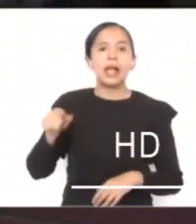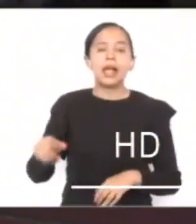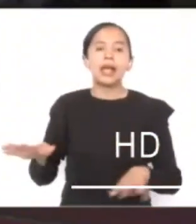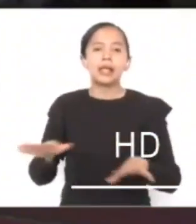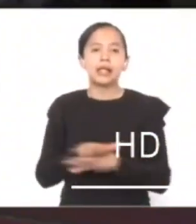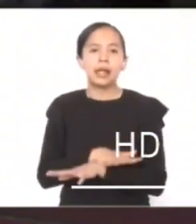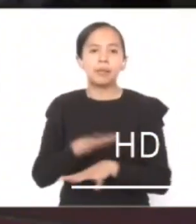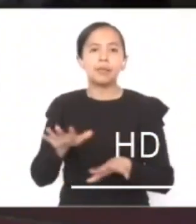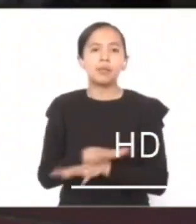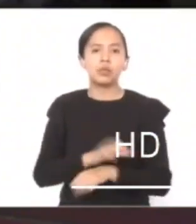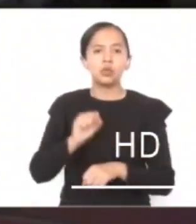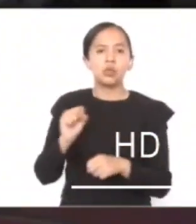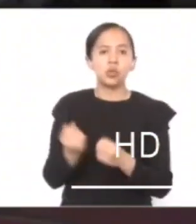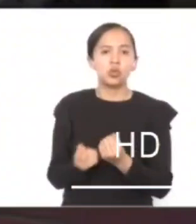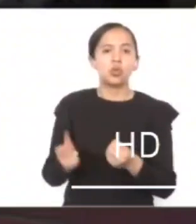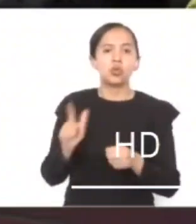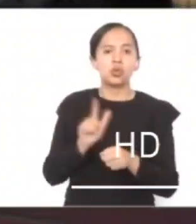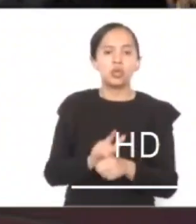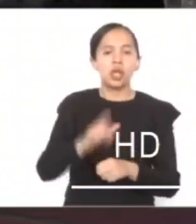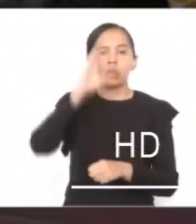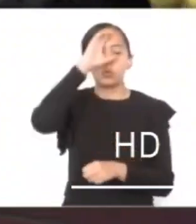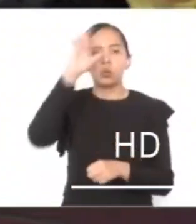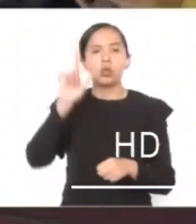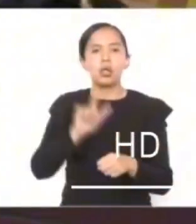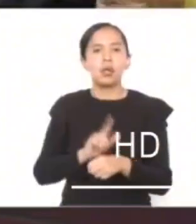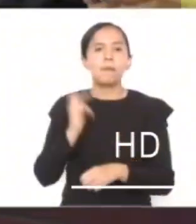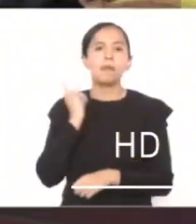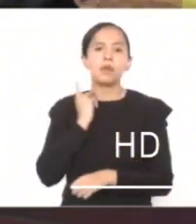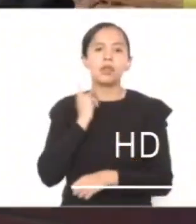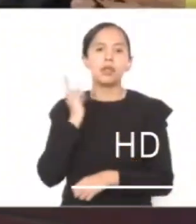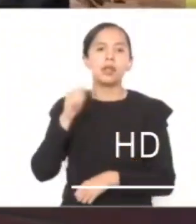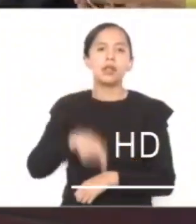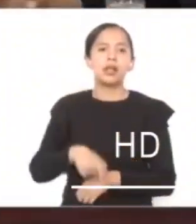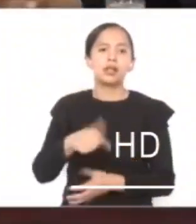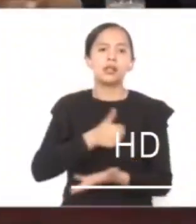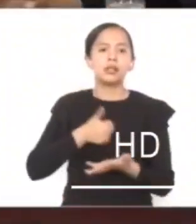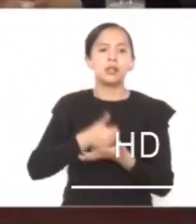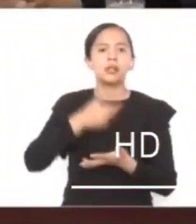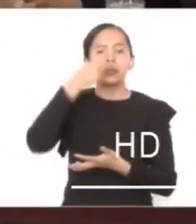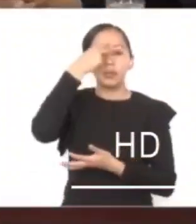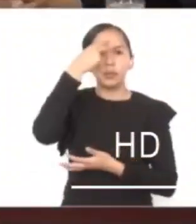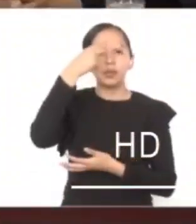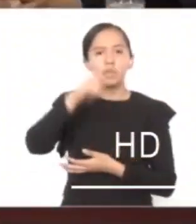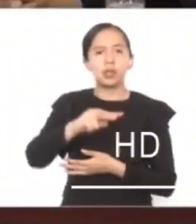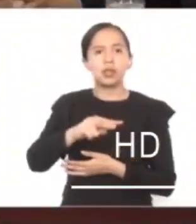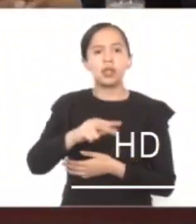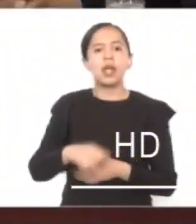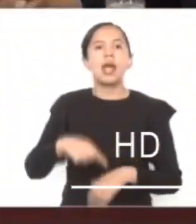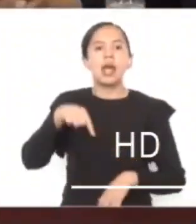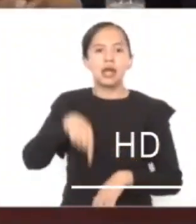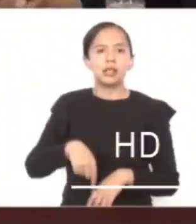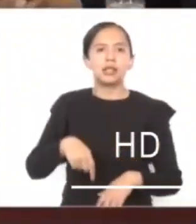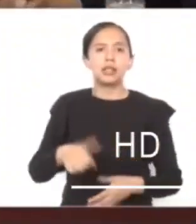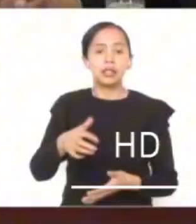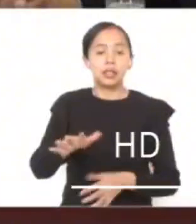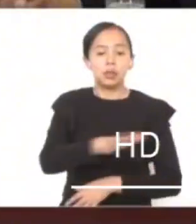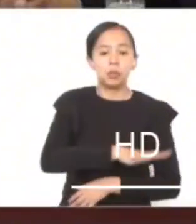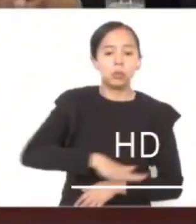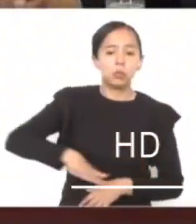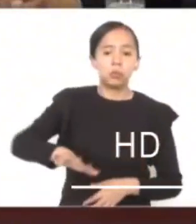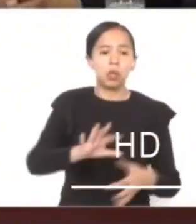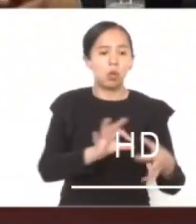sociales, culturales y políticos positivos en la Ciudad de México. La organización de la ciudadanía,